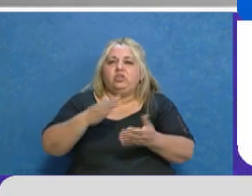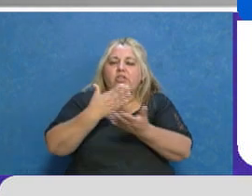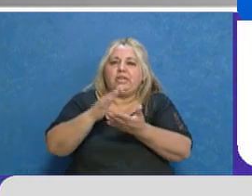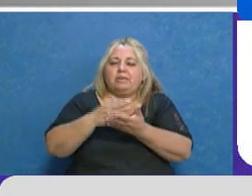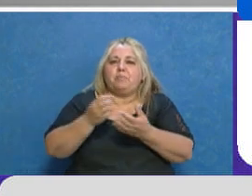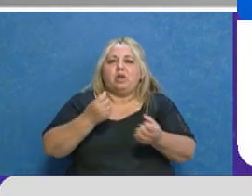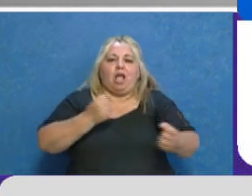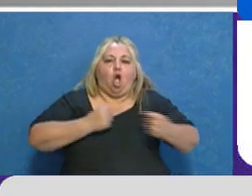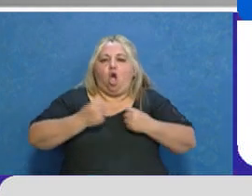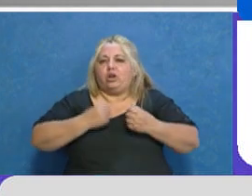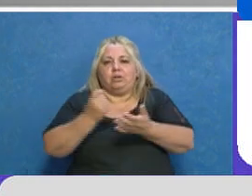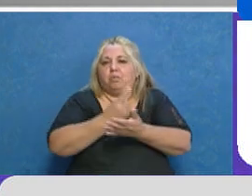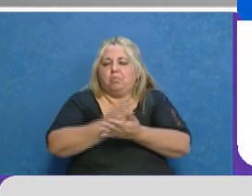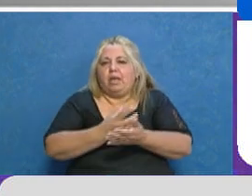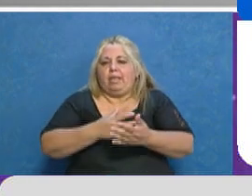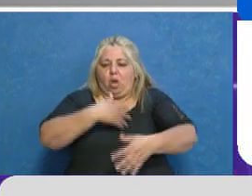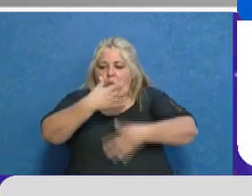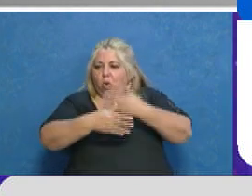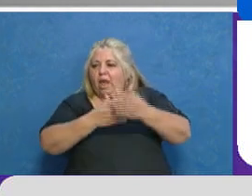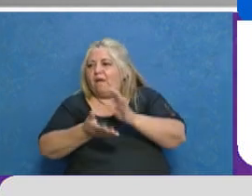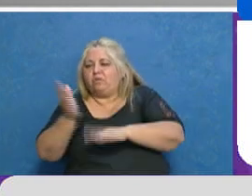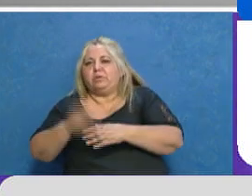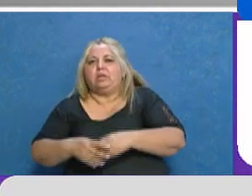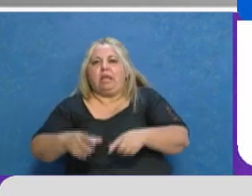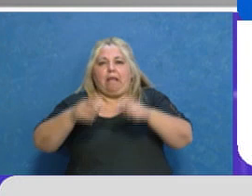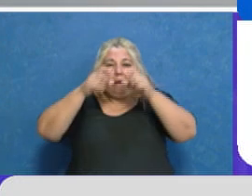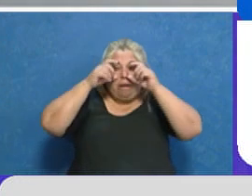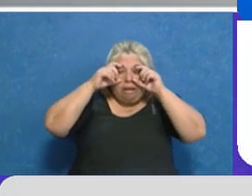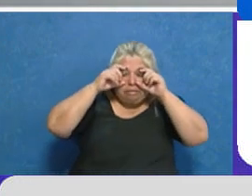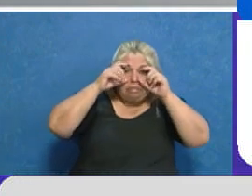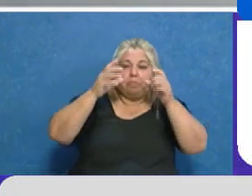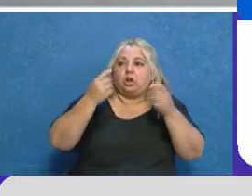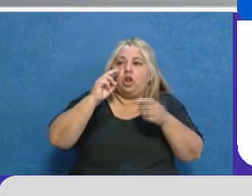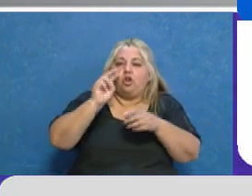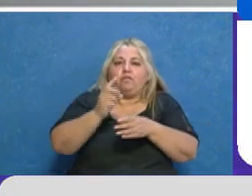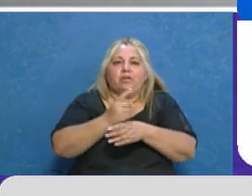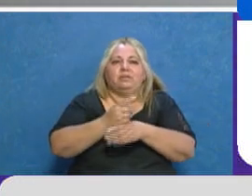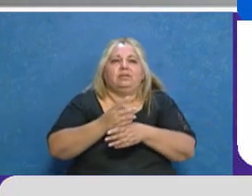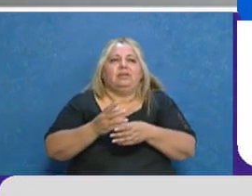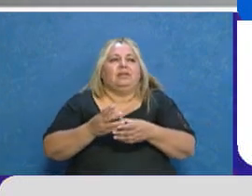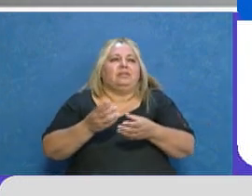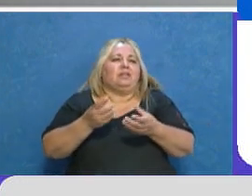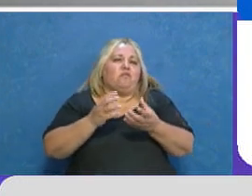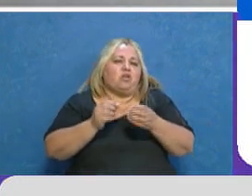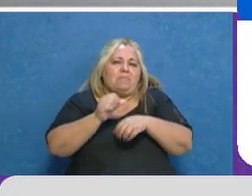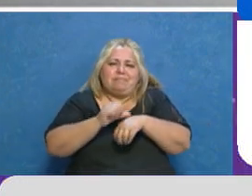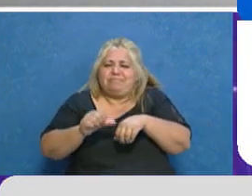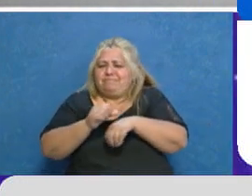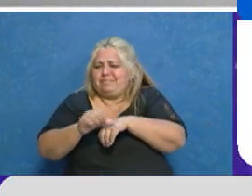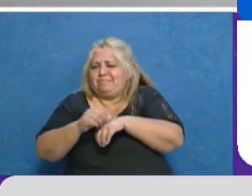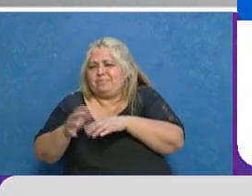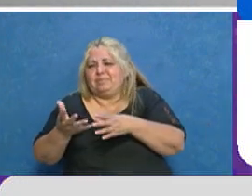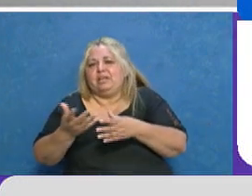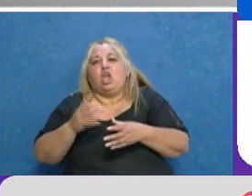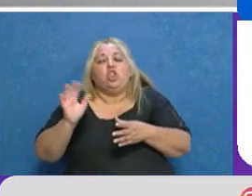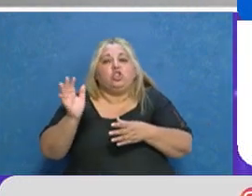no pueden jugar, no pueden salir al sol, no usan lentes, no pueden ver, tienen sus manitos cerradas como capullo. Necesitamos que todo esto